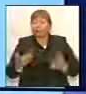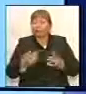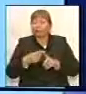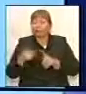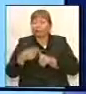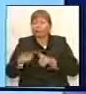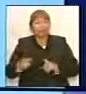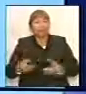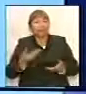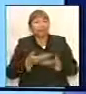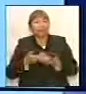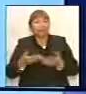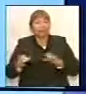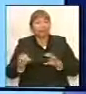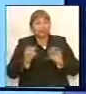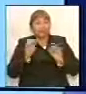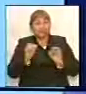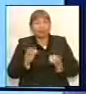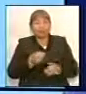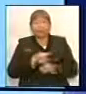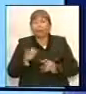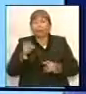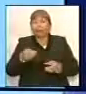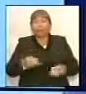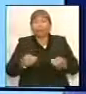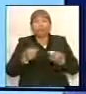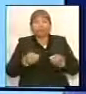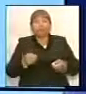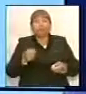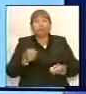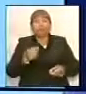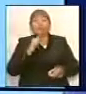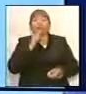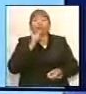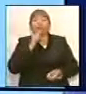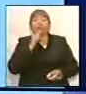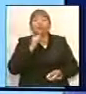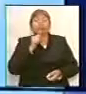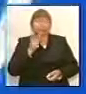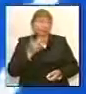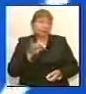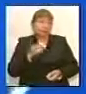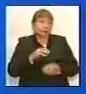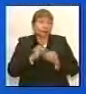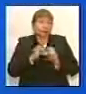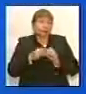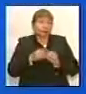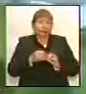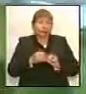diferentes temas que afectan a esa región, entre ellos la falta de obras de saneamiento.